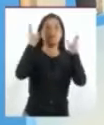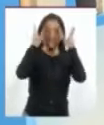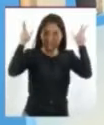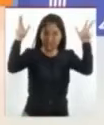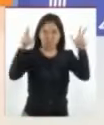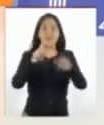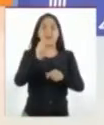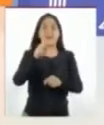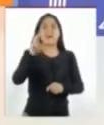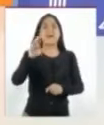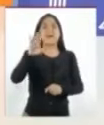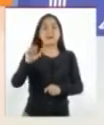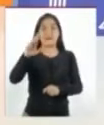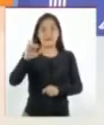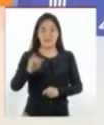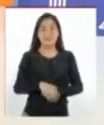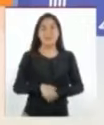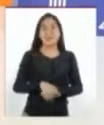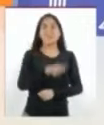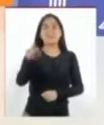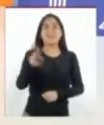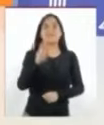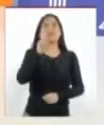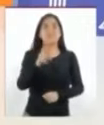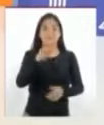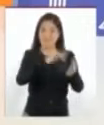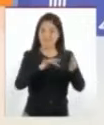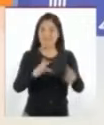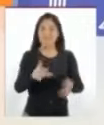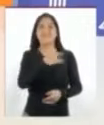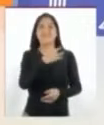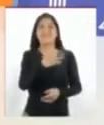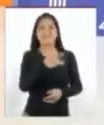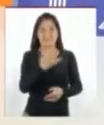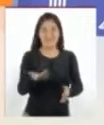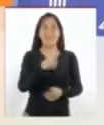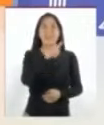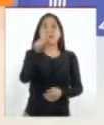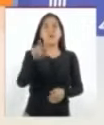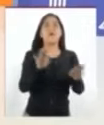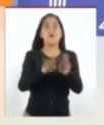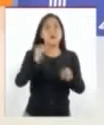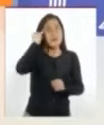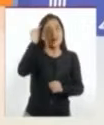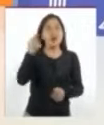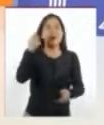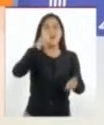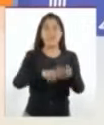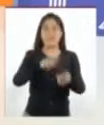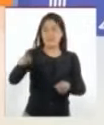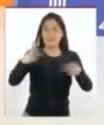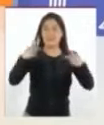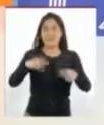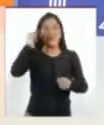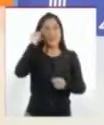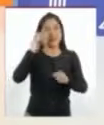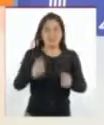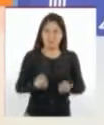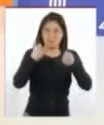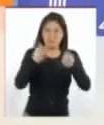pecarí. ¿Qué les pareció esta lectura? ¿Se imaginan cómo estas personas se llenaron de valentía para enfrentar